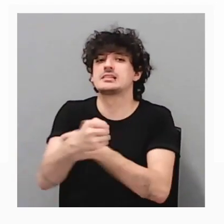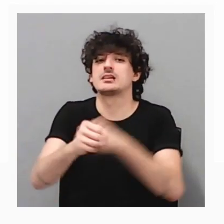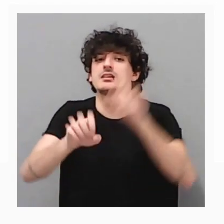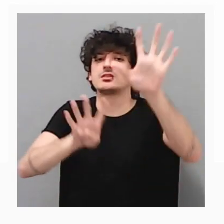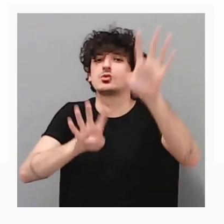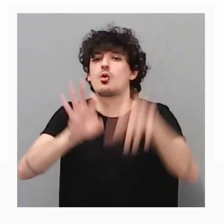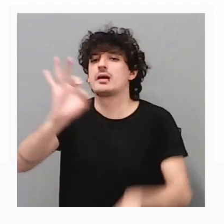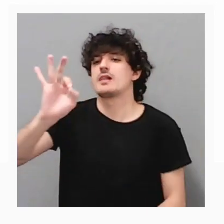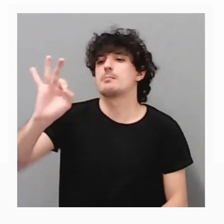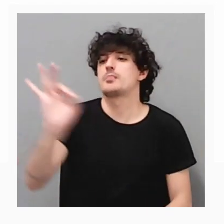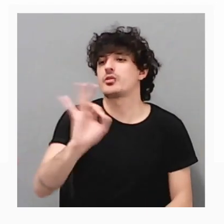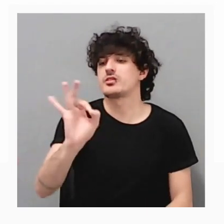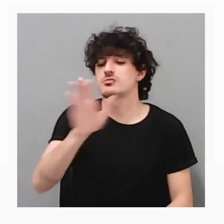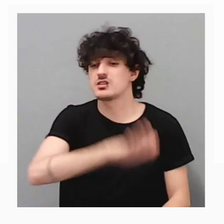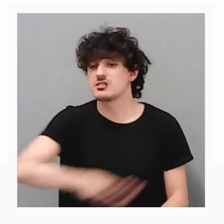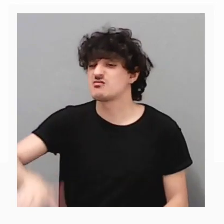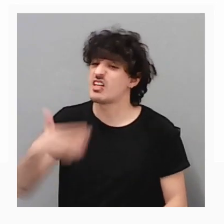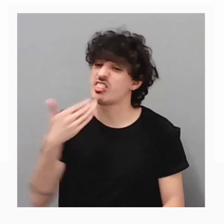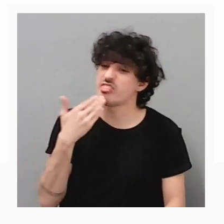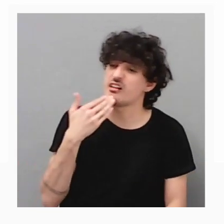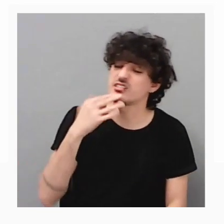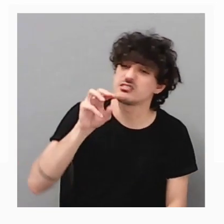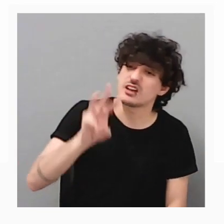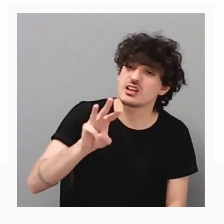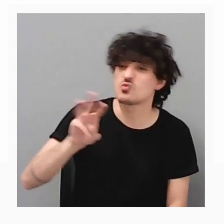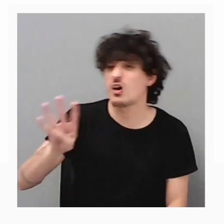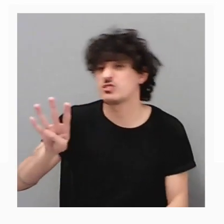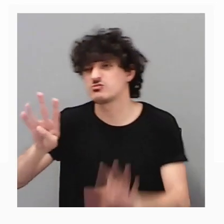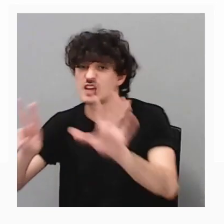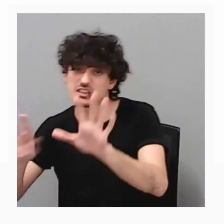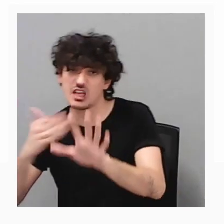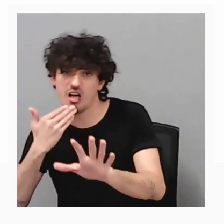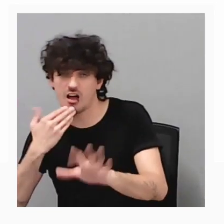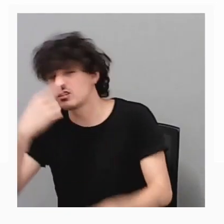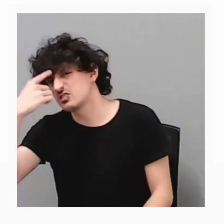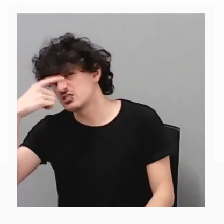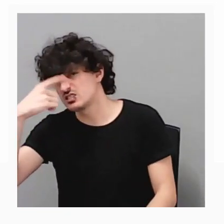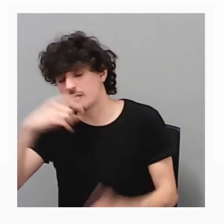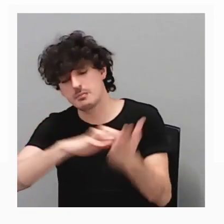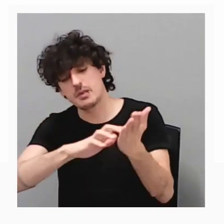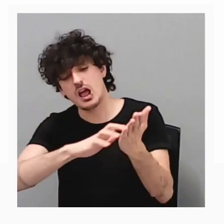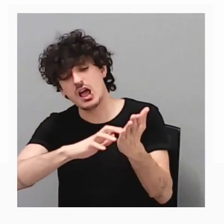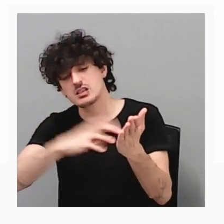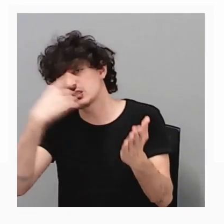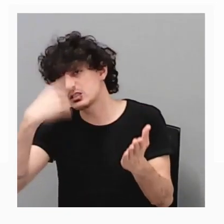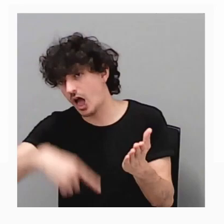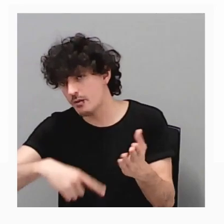niños con 3 años, 4 años, 5 años, 7 años, ya saben lo que es Braille. Las saben que nuestras